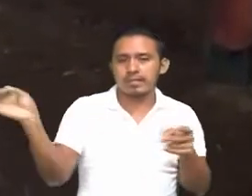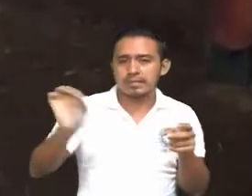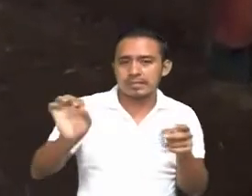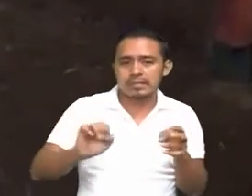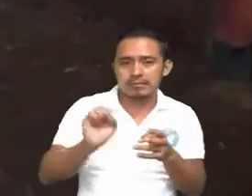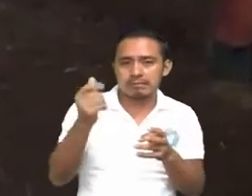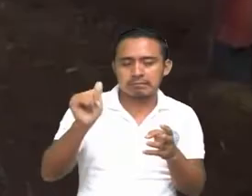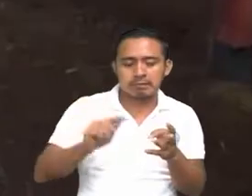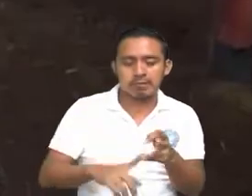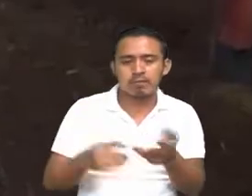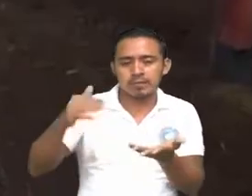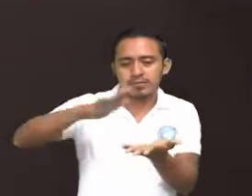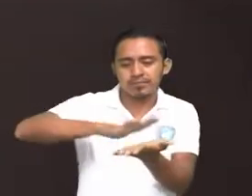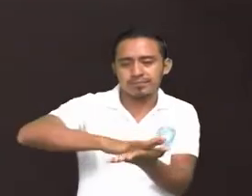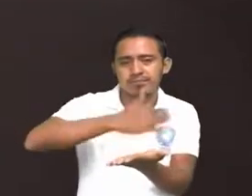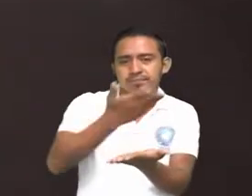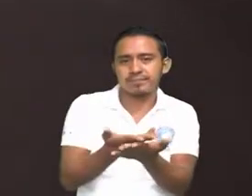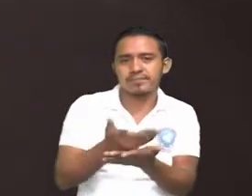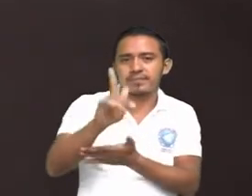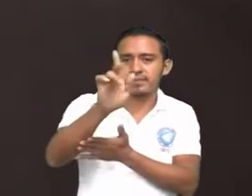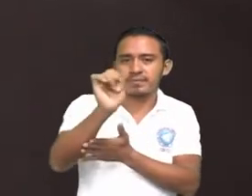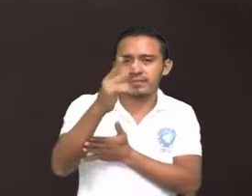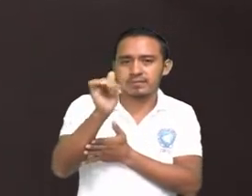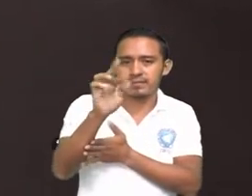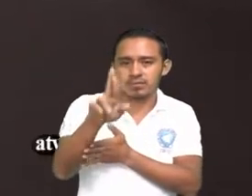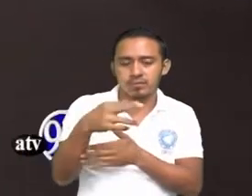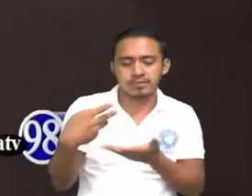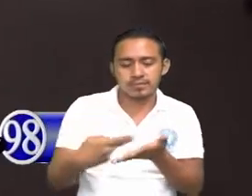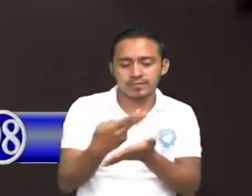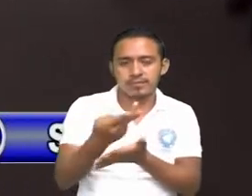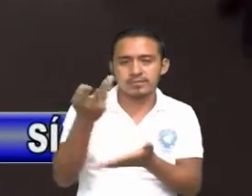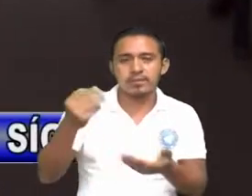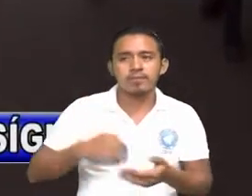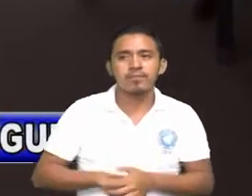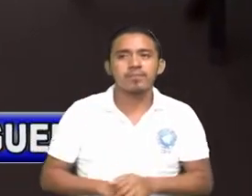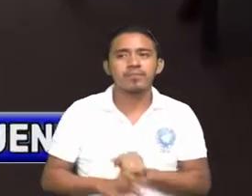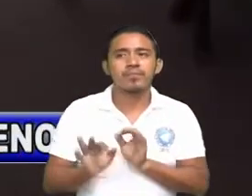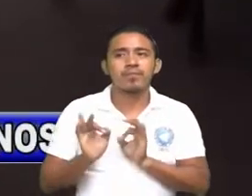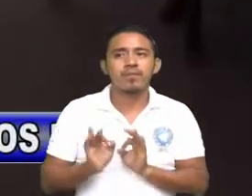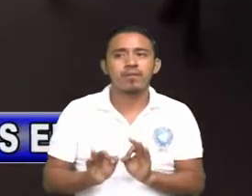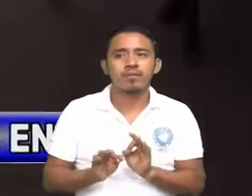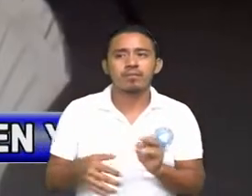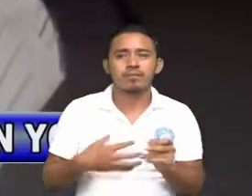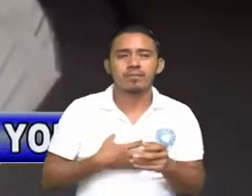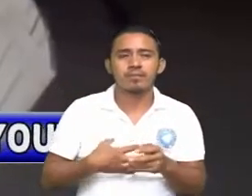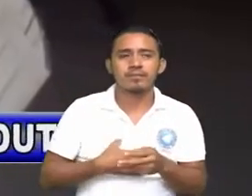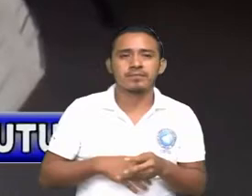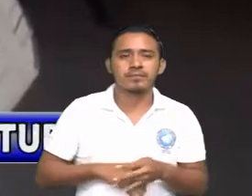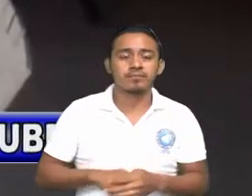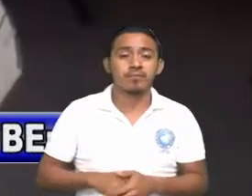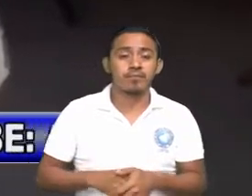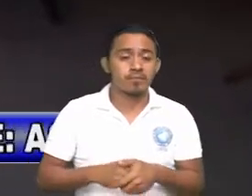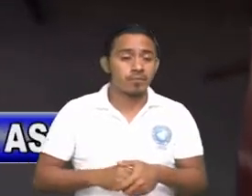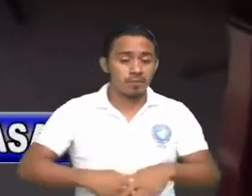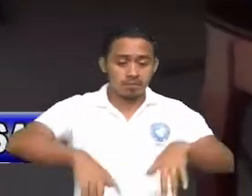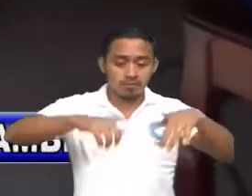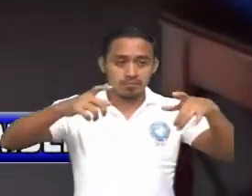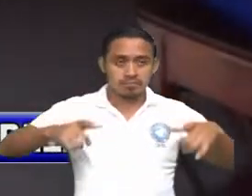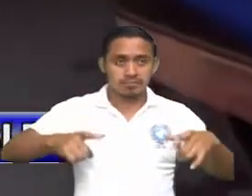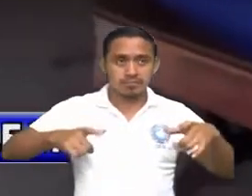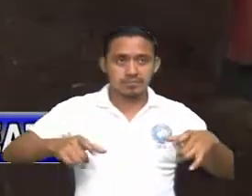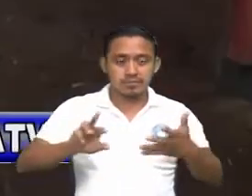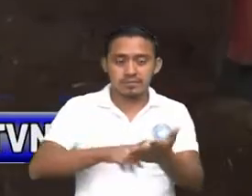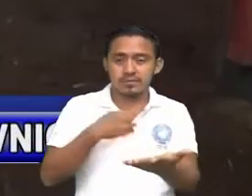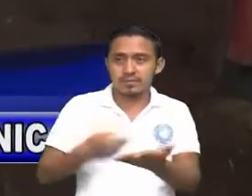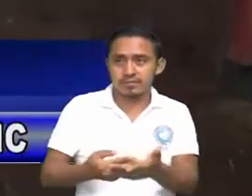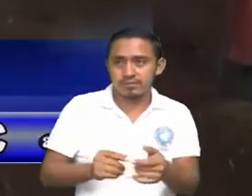plancha, a la termedor. También se le va a premiar a los niños con su plato de cortesía para